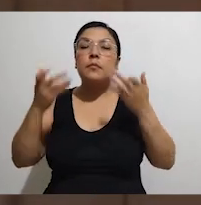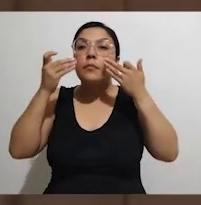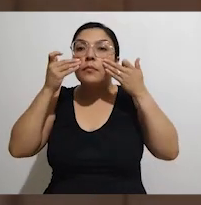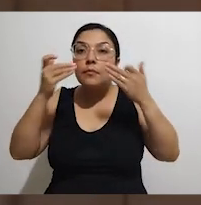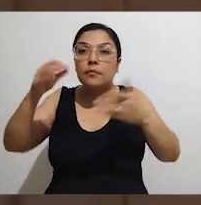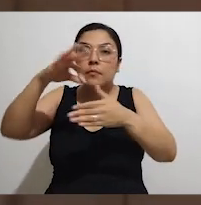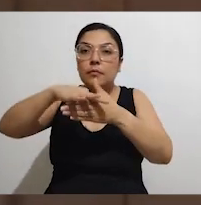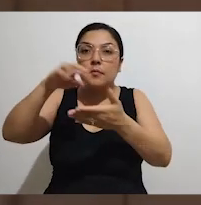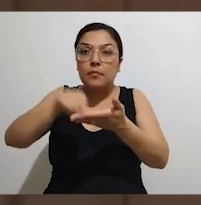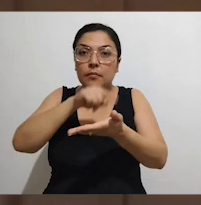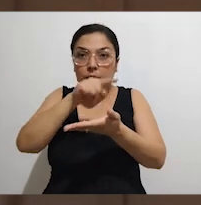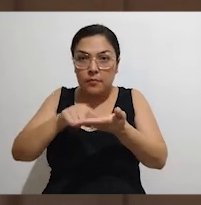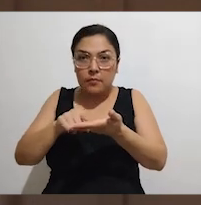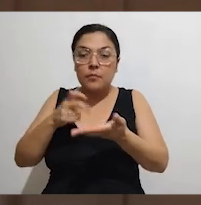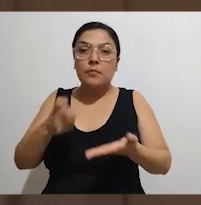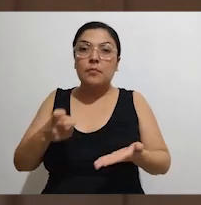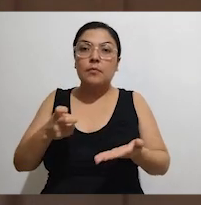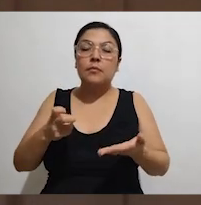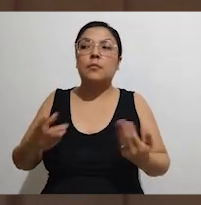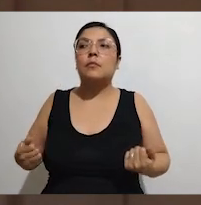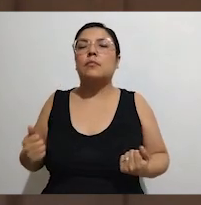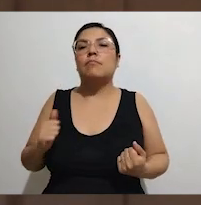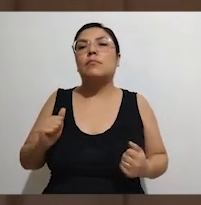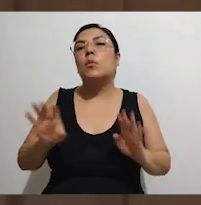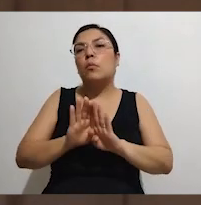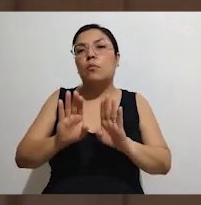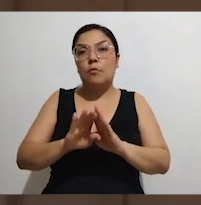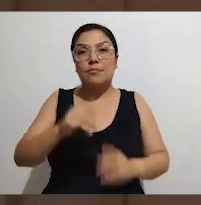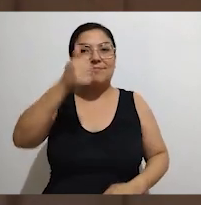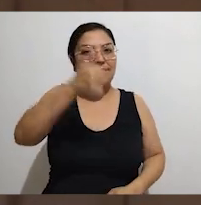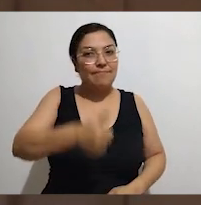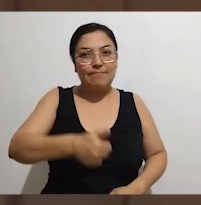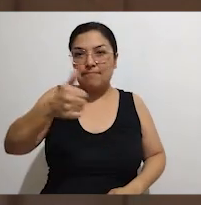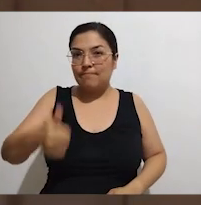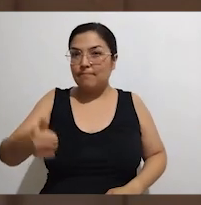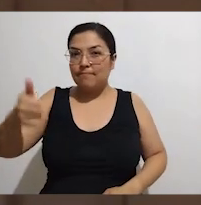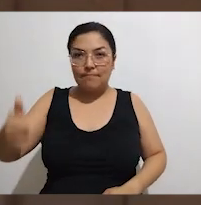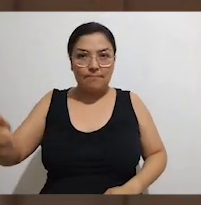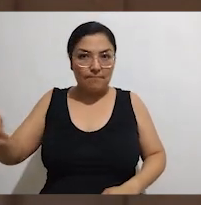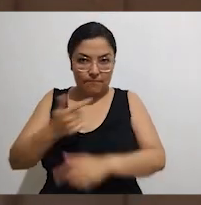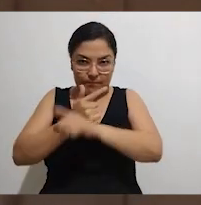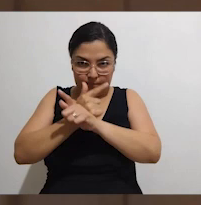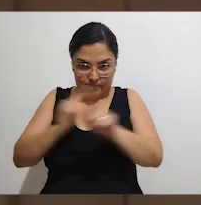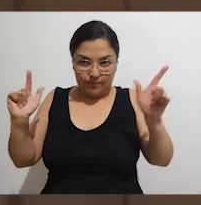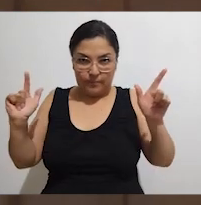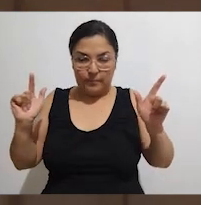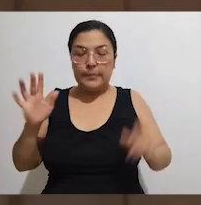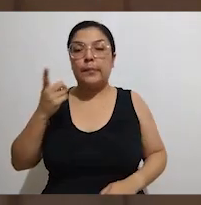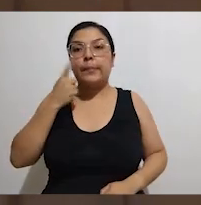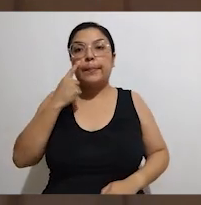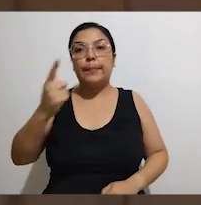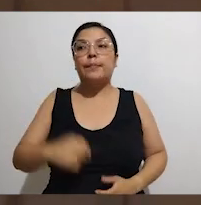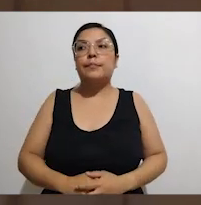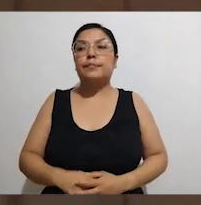los he reiterado, es una actividad que cada quien planea de acuerdo pues, a sus posibilidades, a sus intereses, también a la forma en la cual